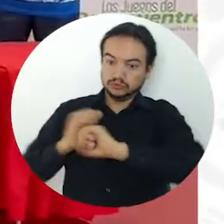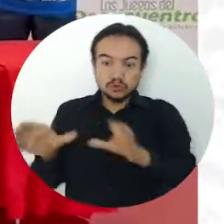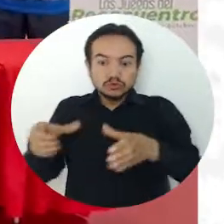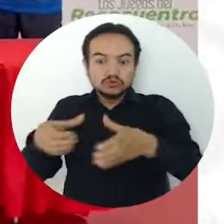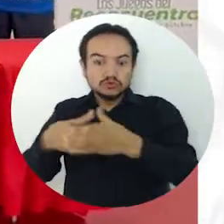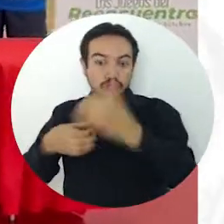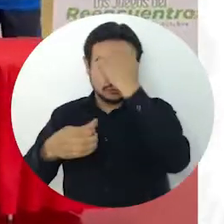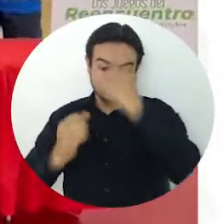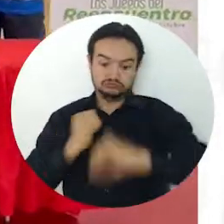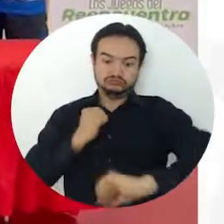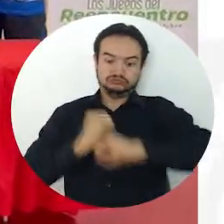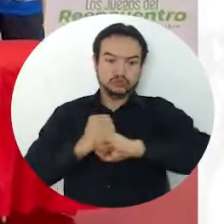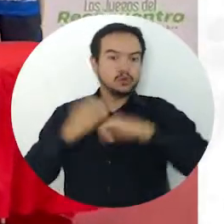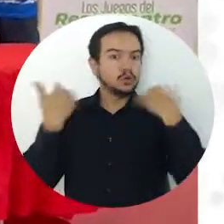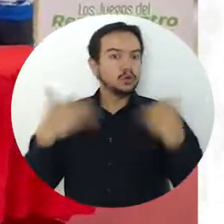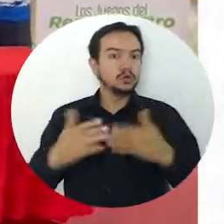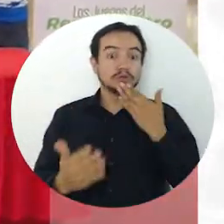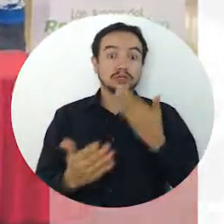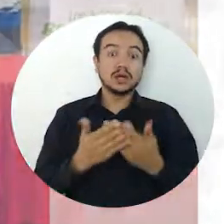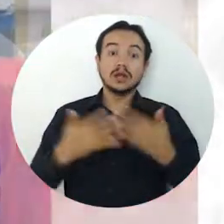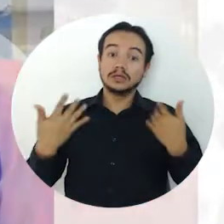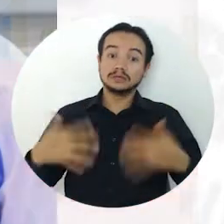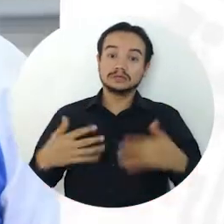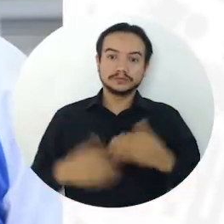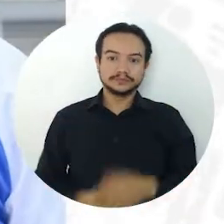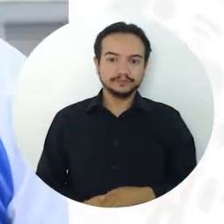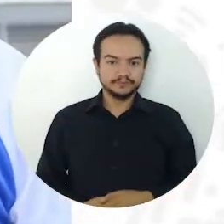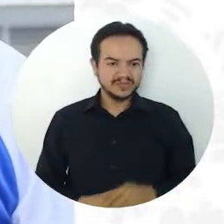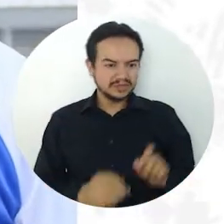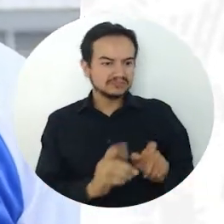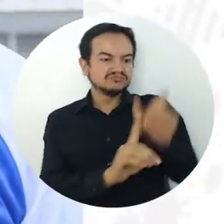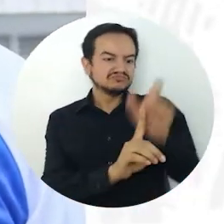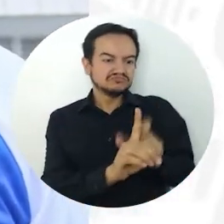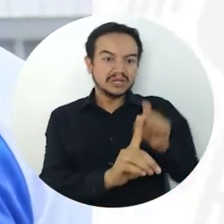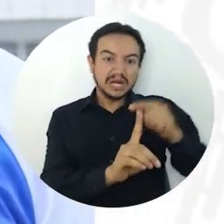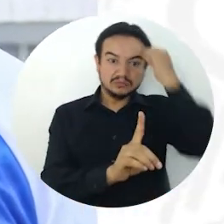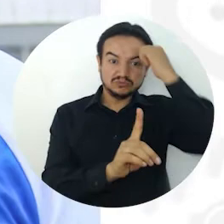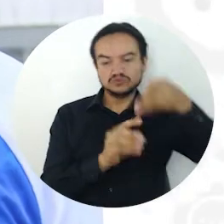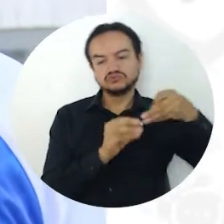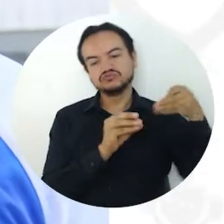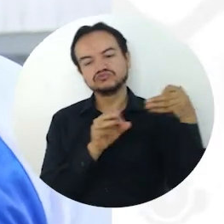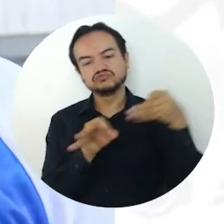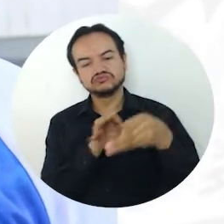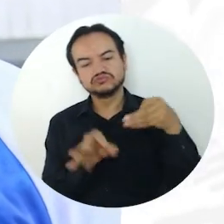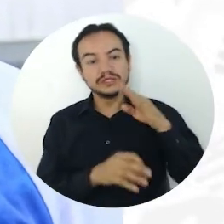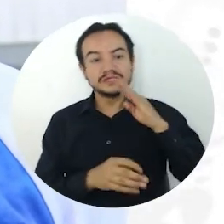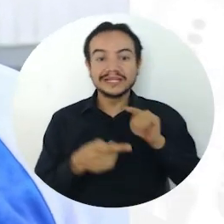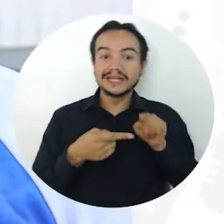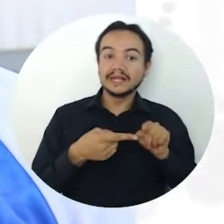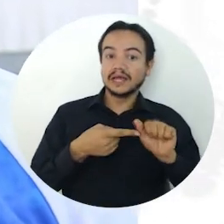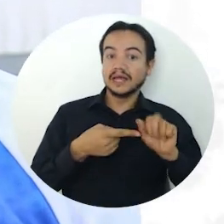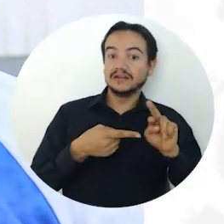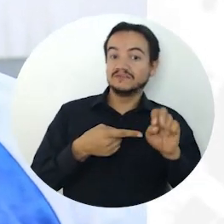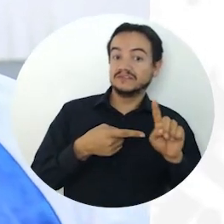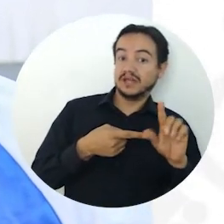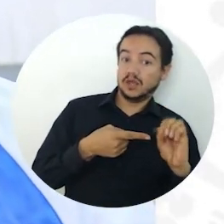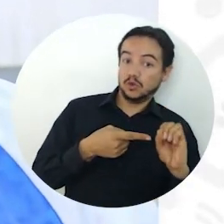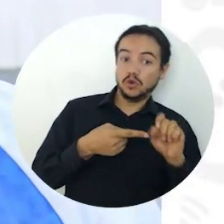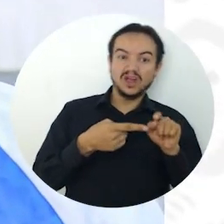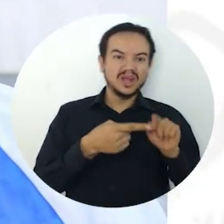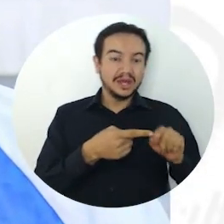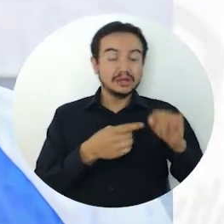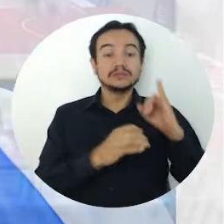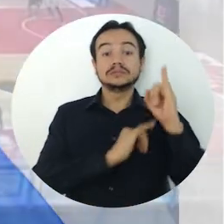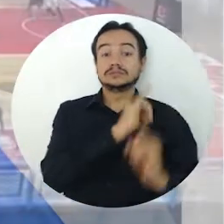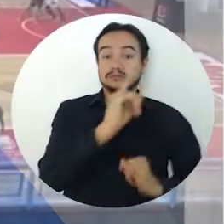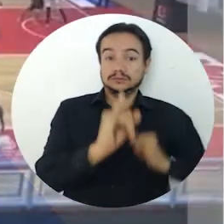grande el apoyo que nos dieron. Su actual entrenador es el docente Alfredo Valdelamar, entrenador nacional e internacional acreditado